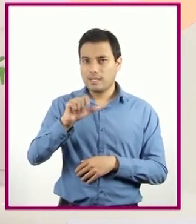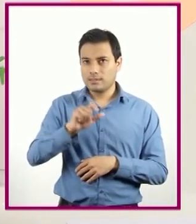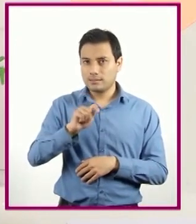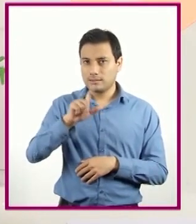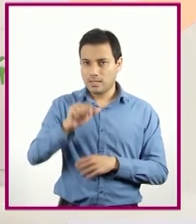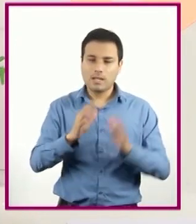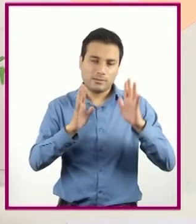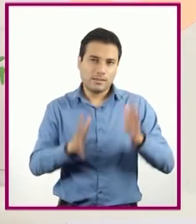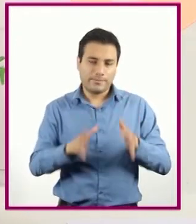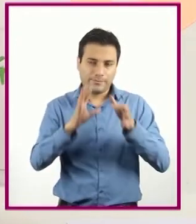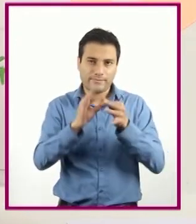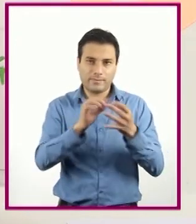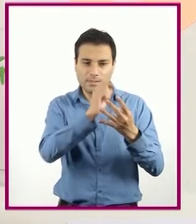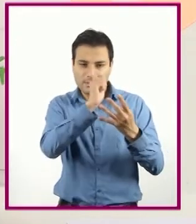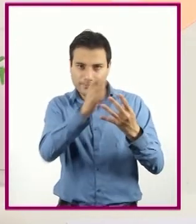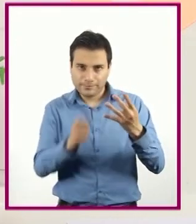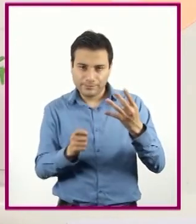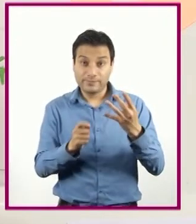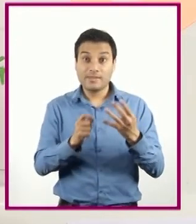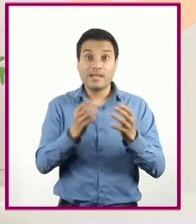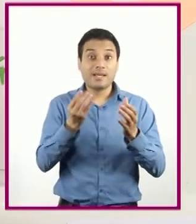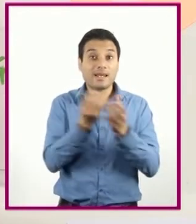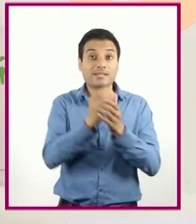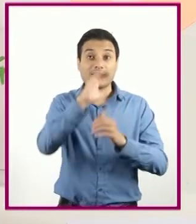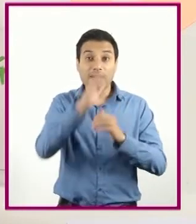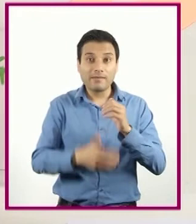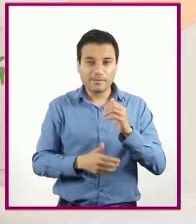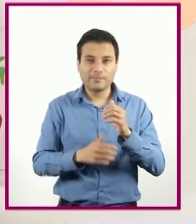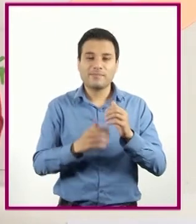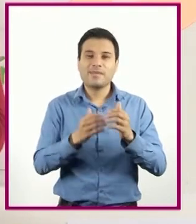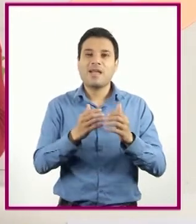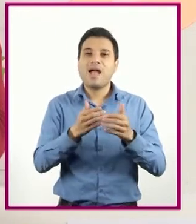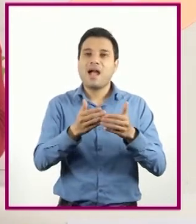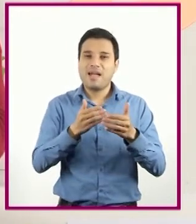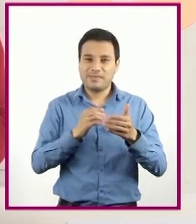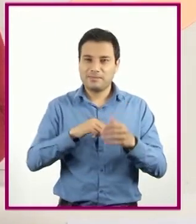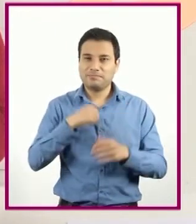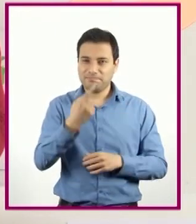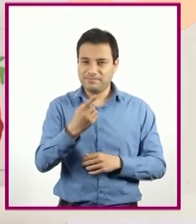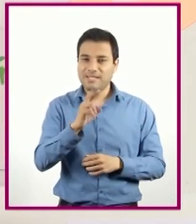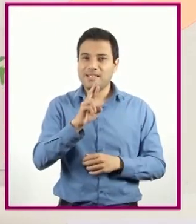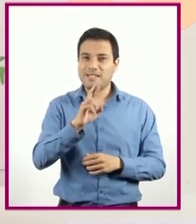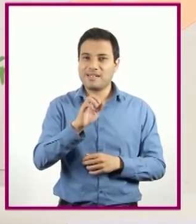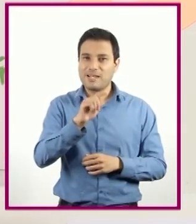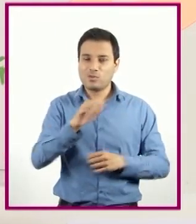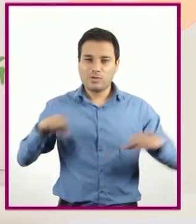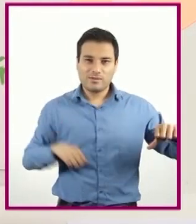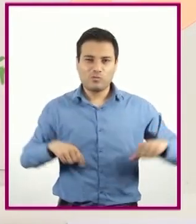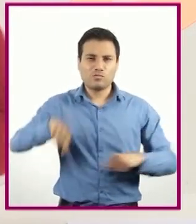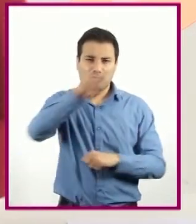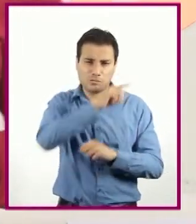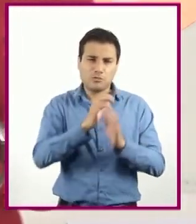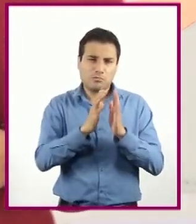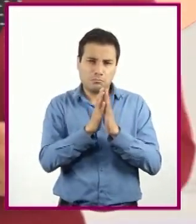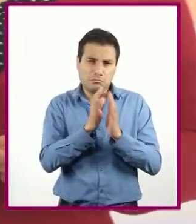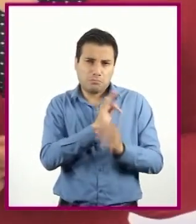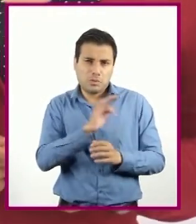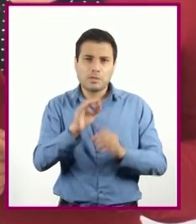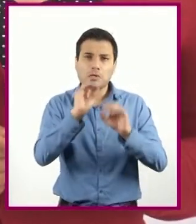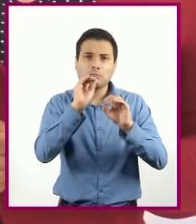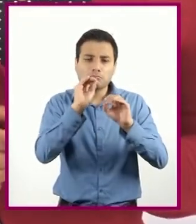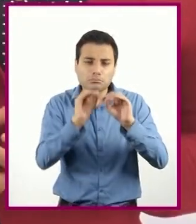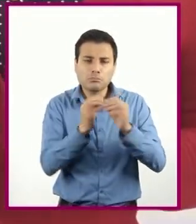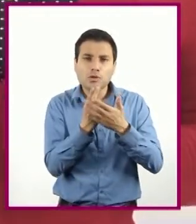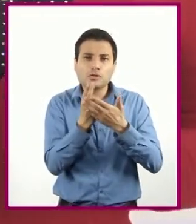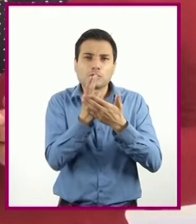Hemos llegado al final de la sesión, pero antes de despedirnos, los reto a elaborar una lámina de códice o libro